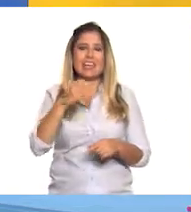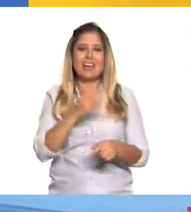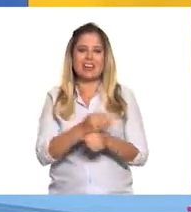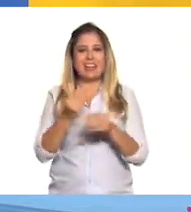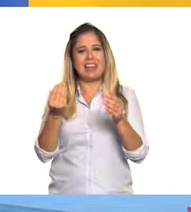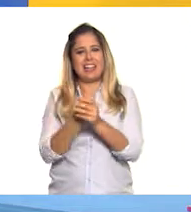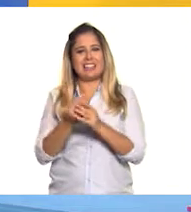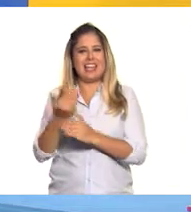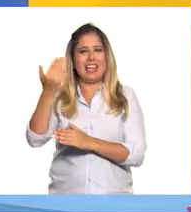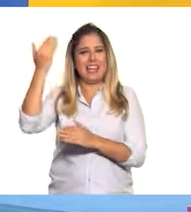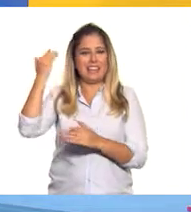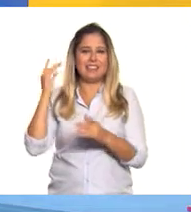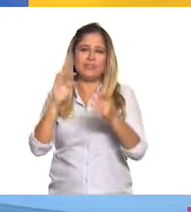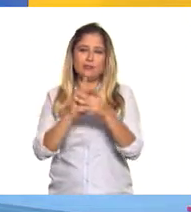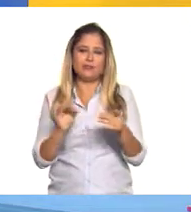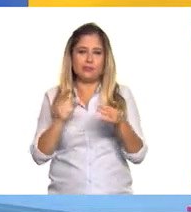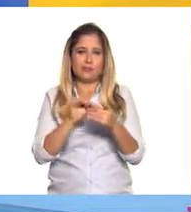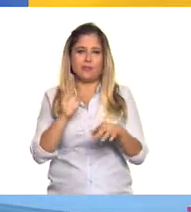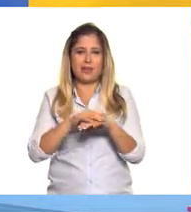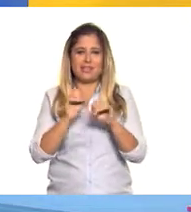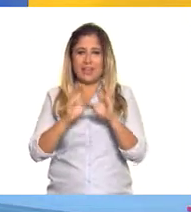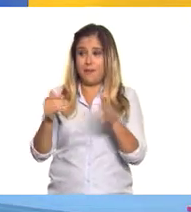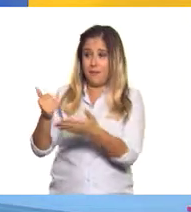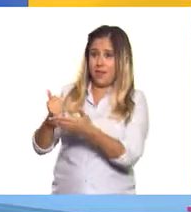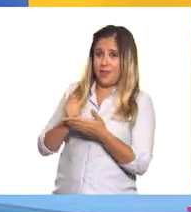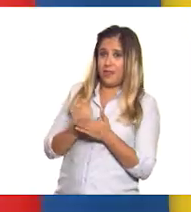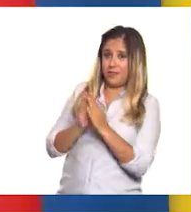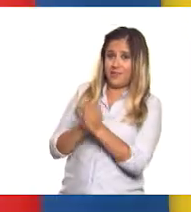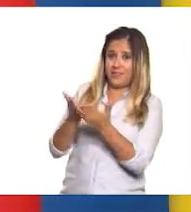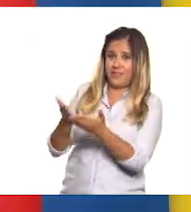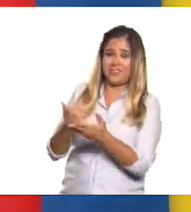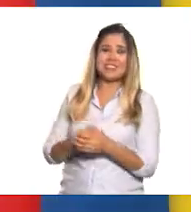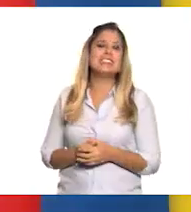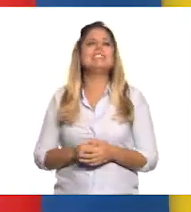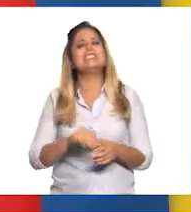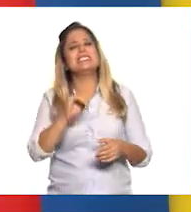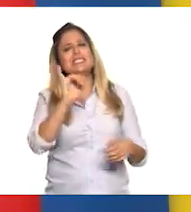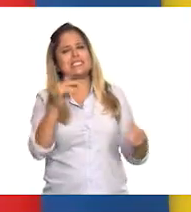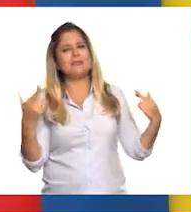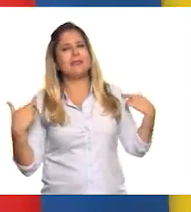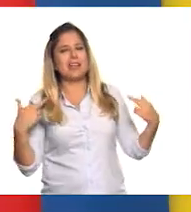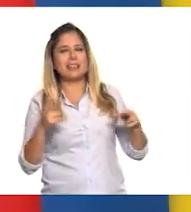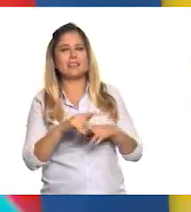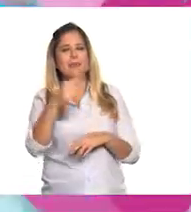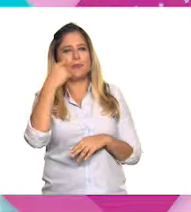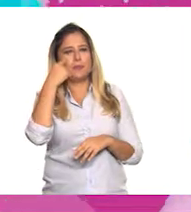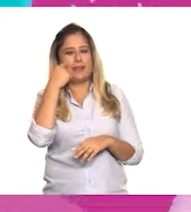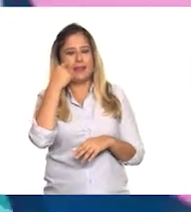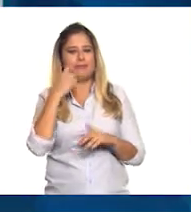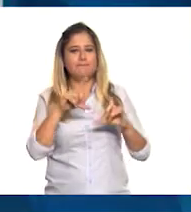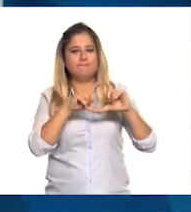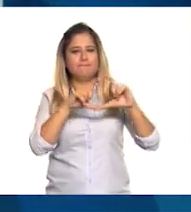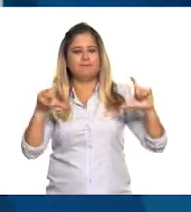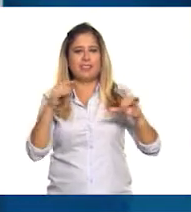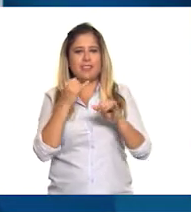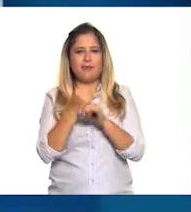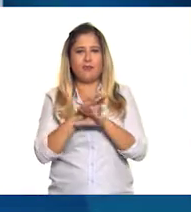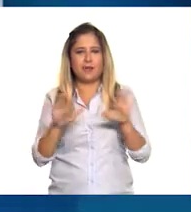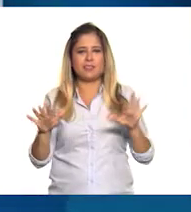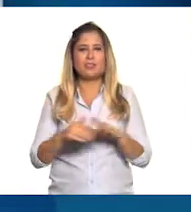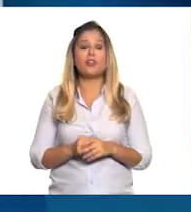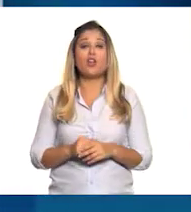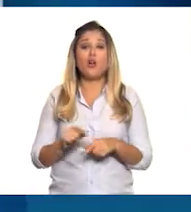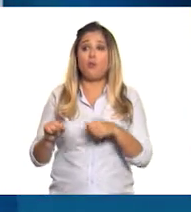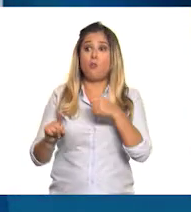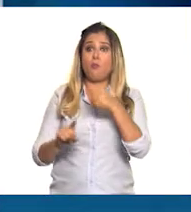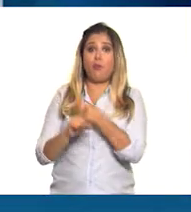en las clases anteriores. ¿Me ayudas, por favor, a leer? Por supuesto, maestro. Dice así, ficha informativa. El